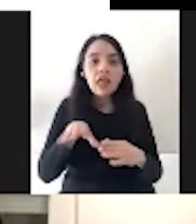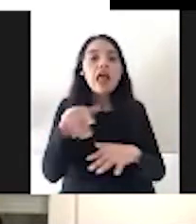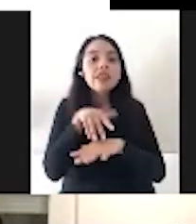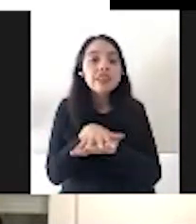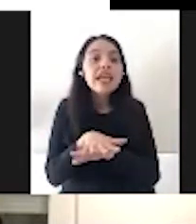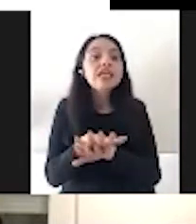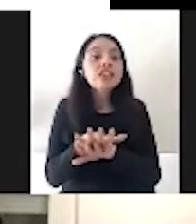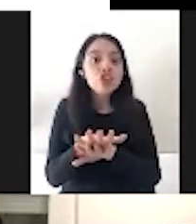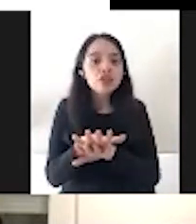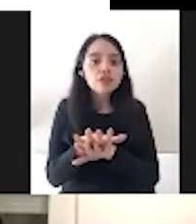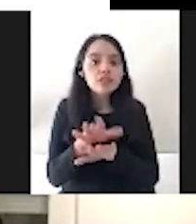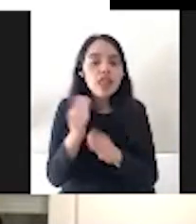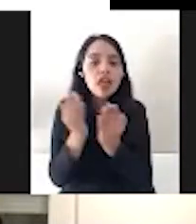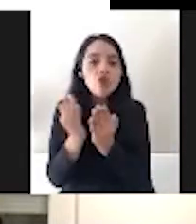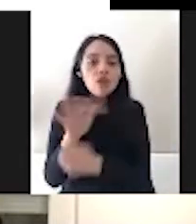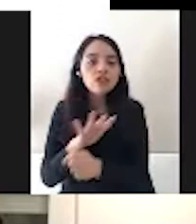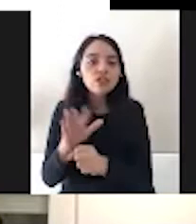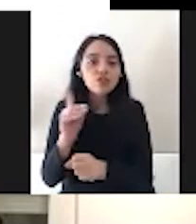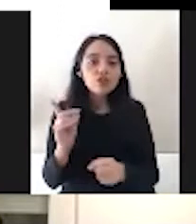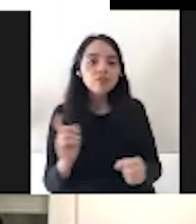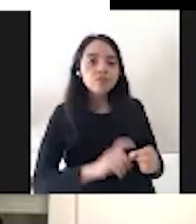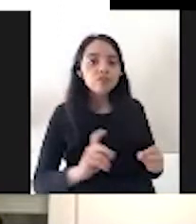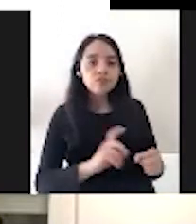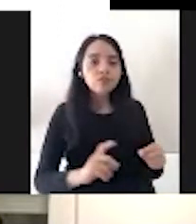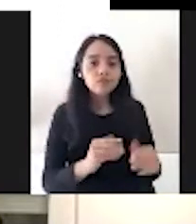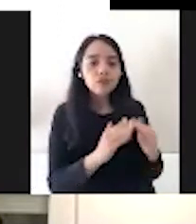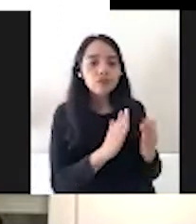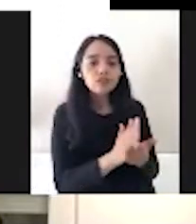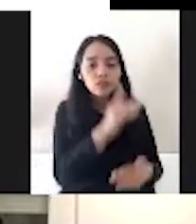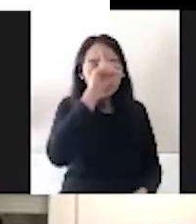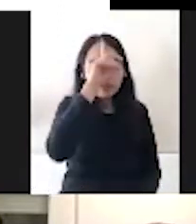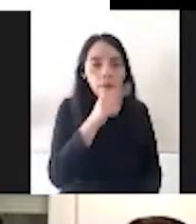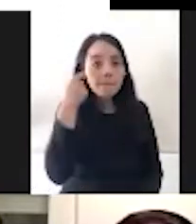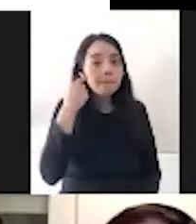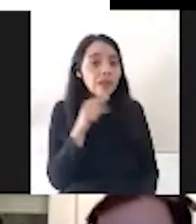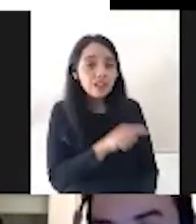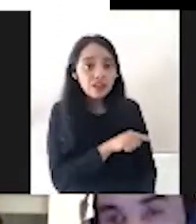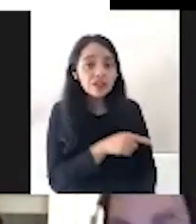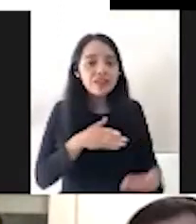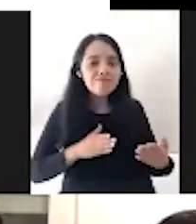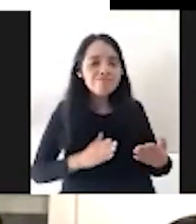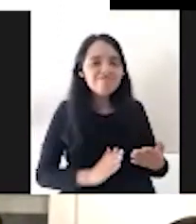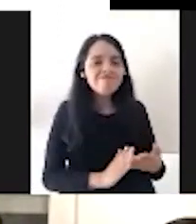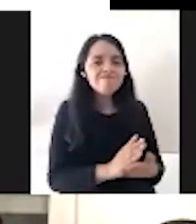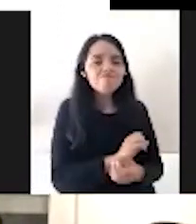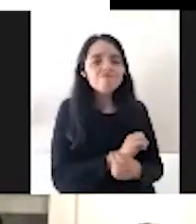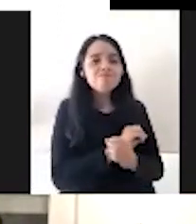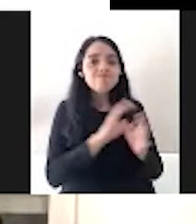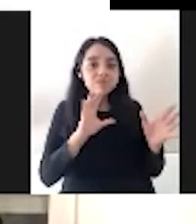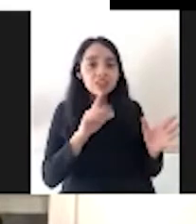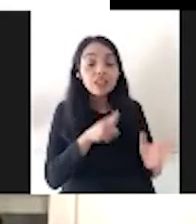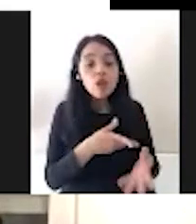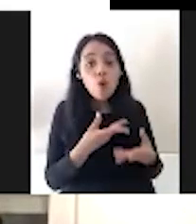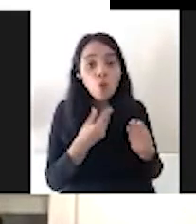ordinarias, pero que de alguna manera tiene su apogeo y realmente es beneficioso porque se empiezan